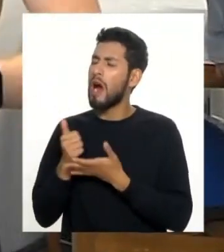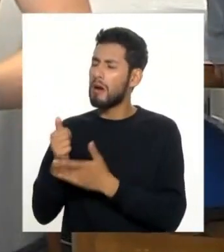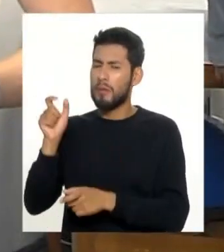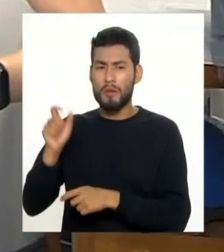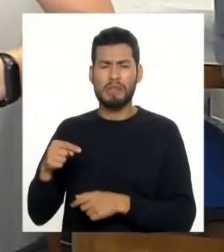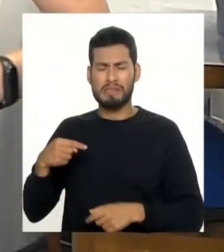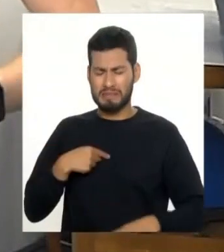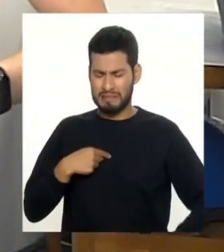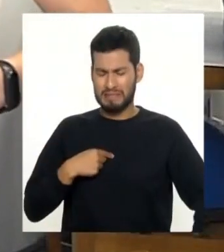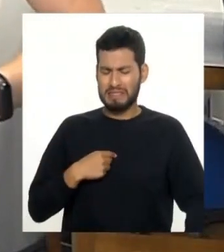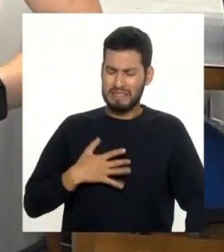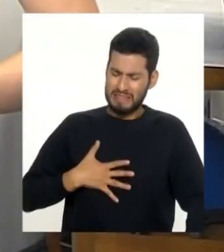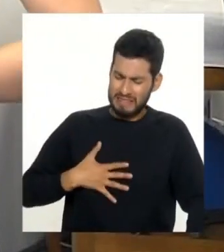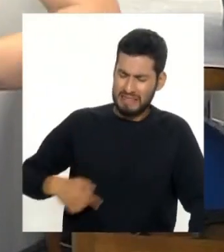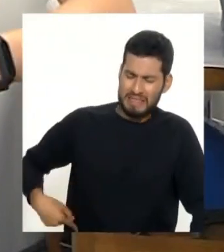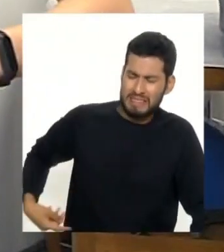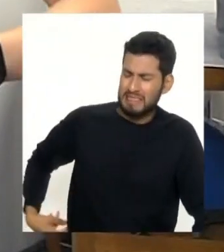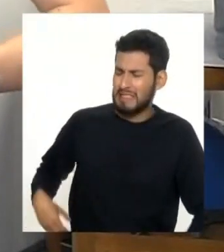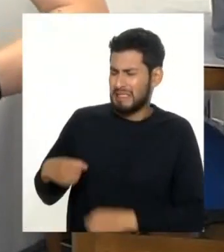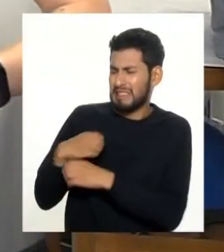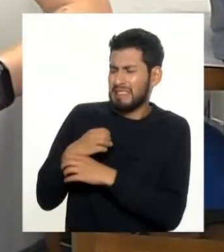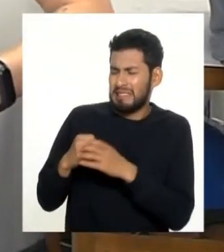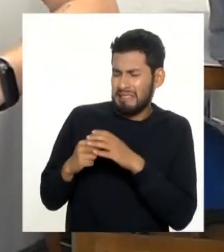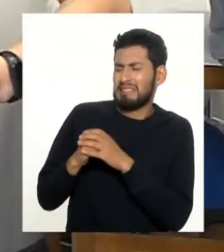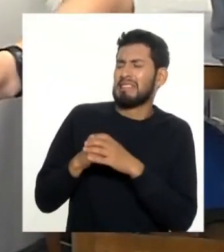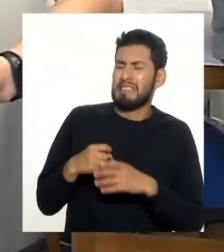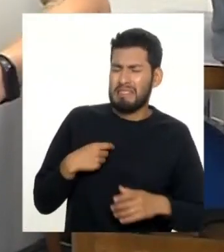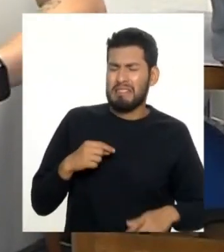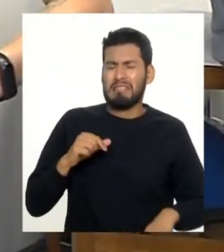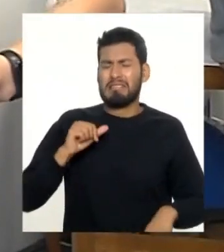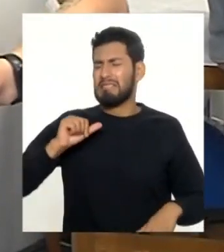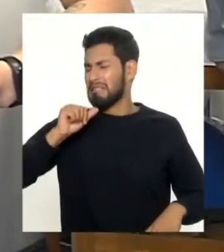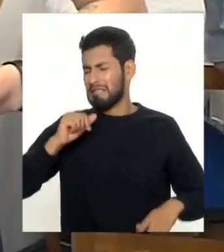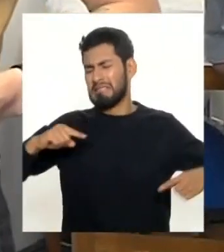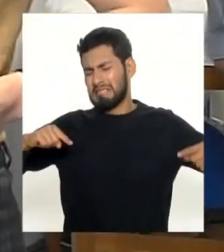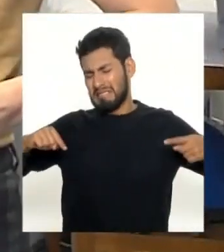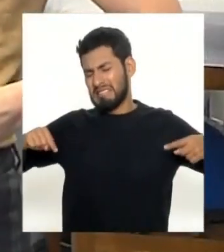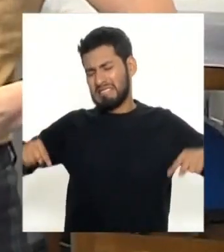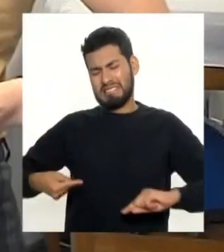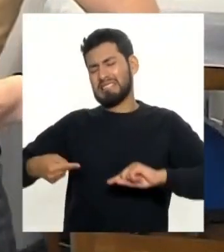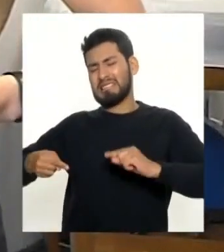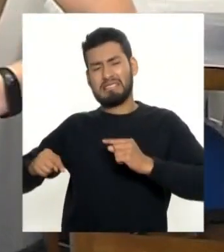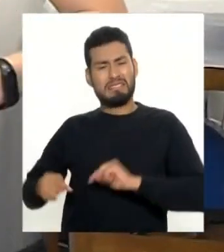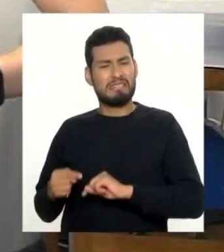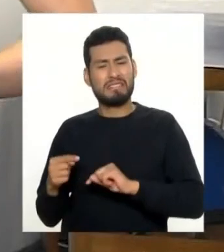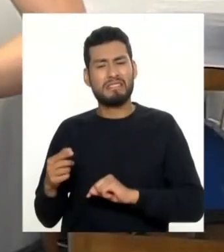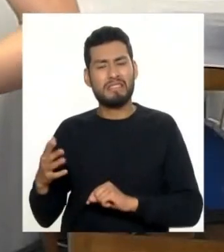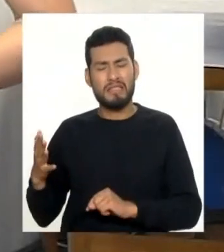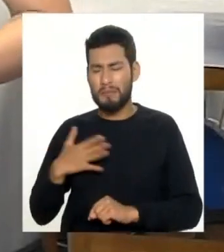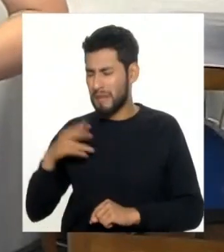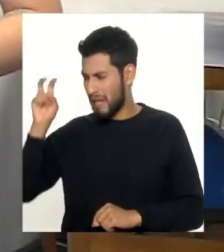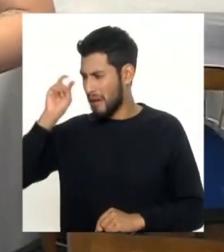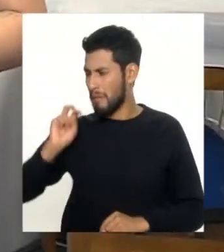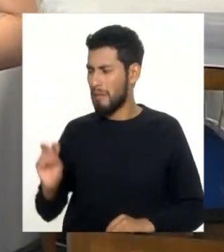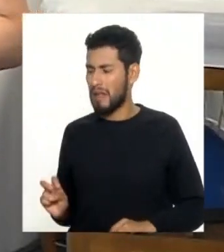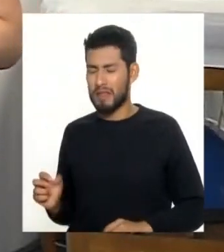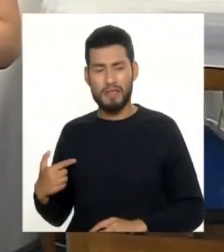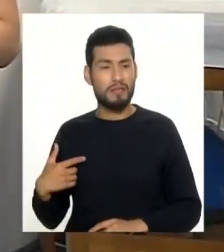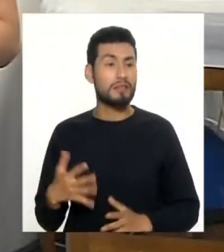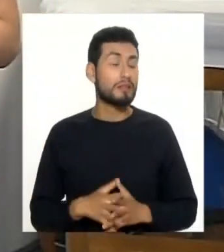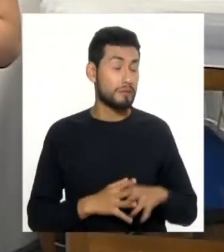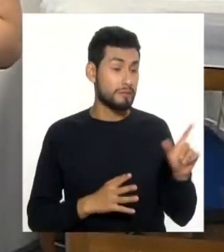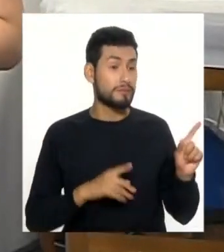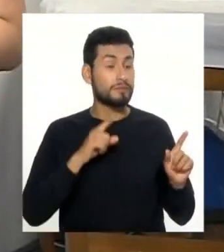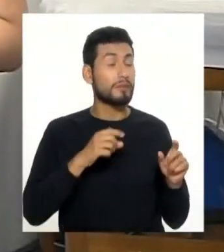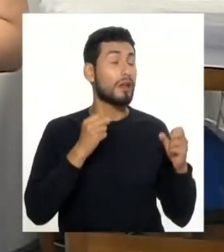dice tengo hernia discal o tengo un dolor punzante en la parte de la espalda? Muy bien. La